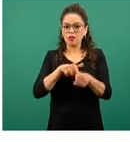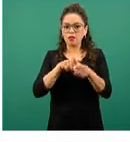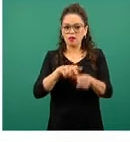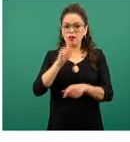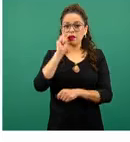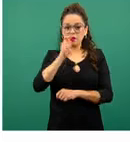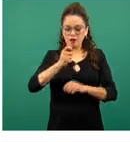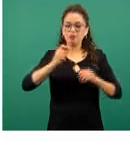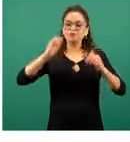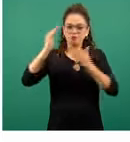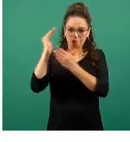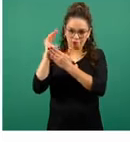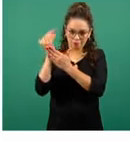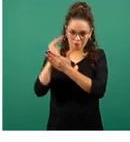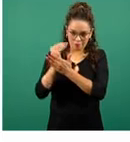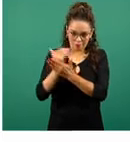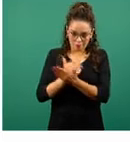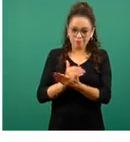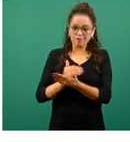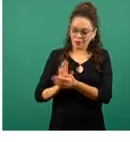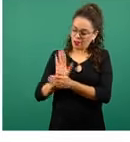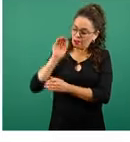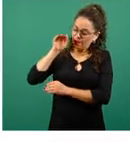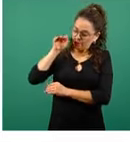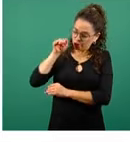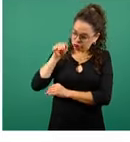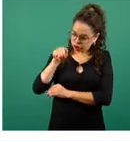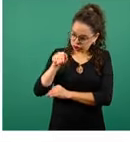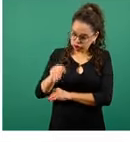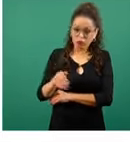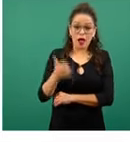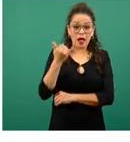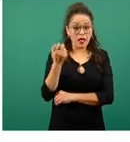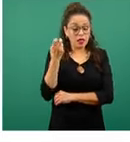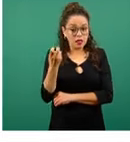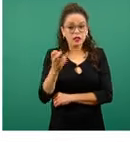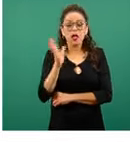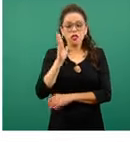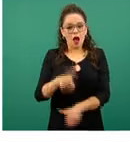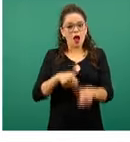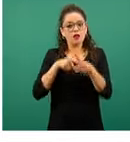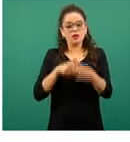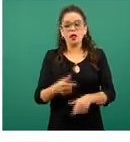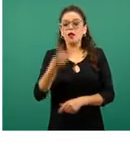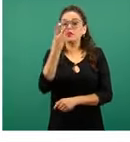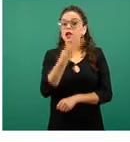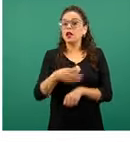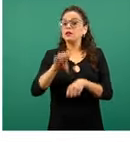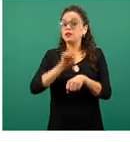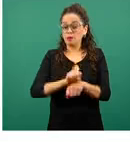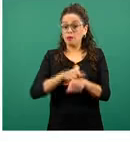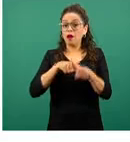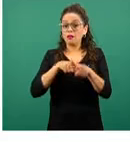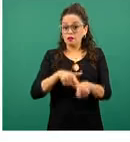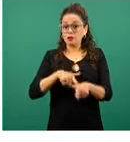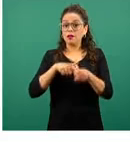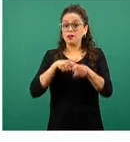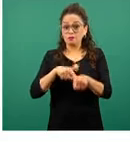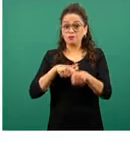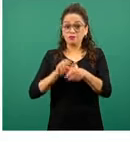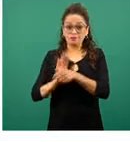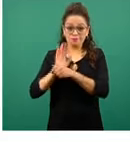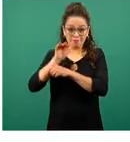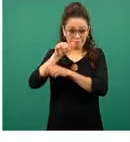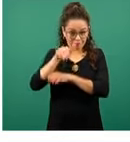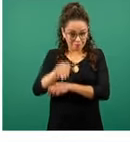descendente bastante importante. Tendencia descendente que además tiene ya 3 semanas que se está presentando. La primera la